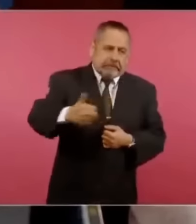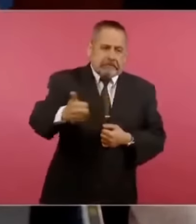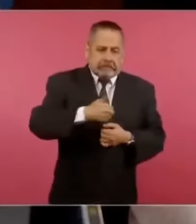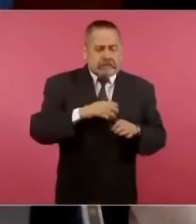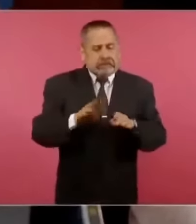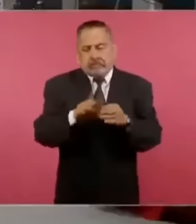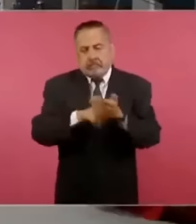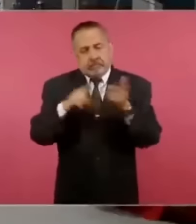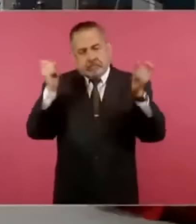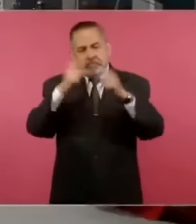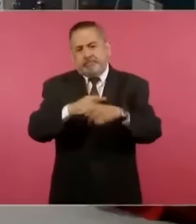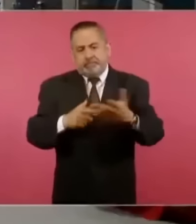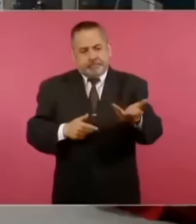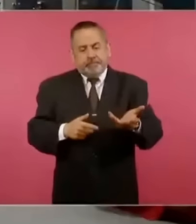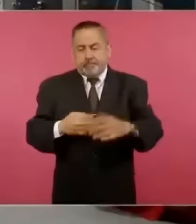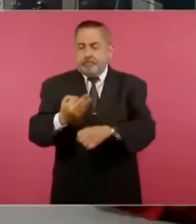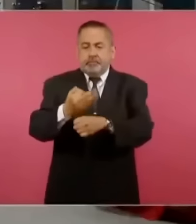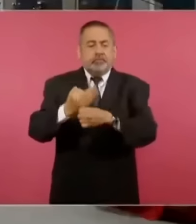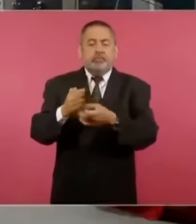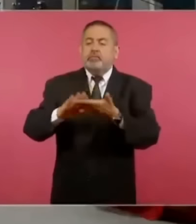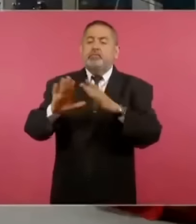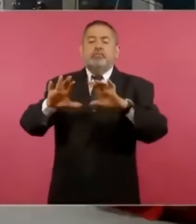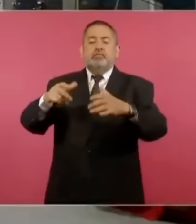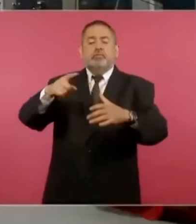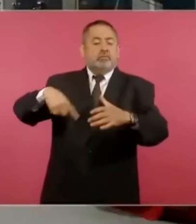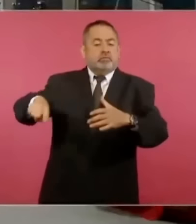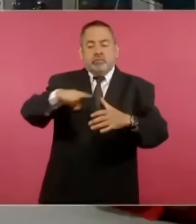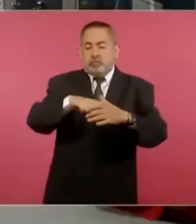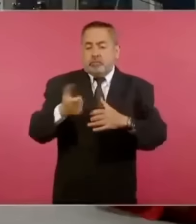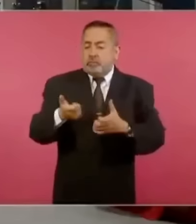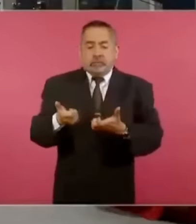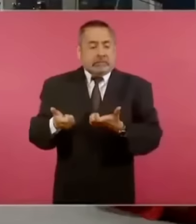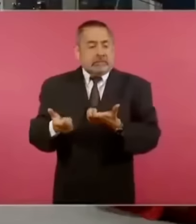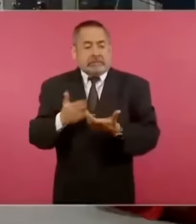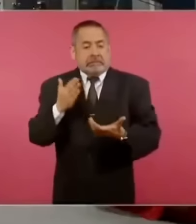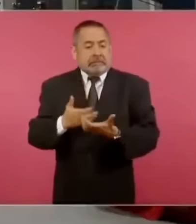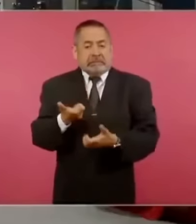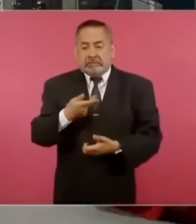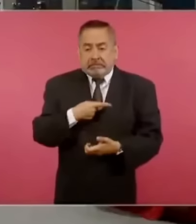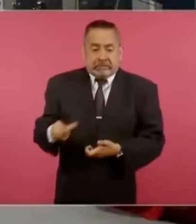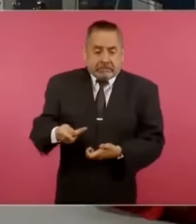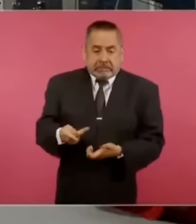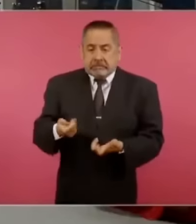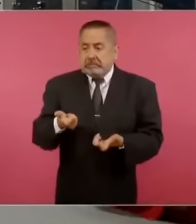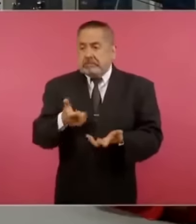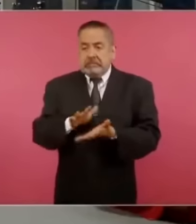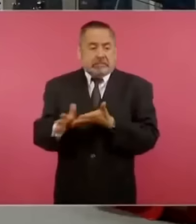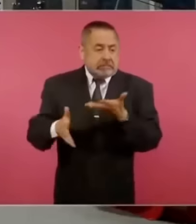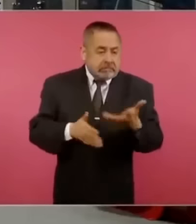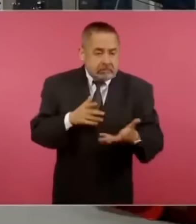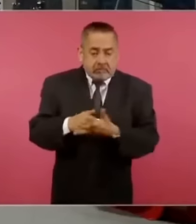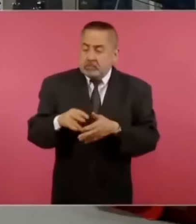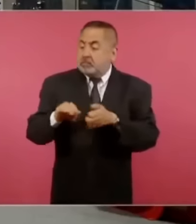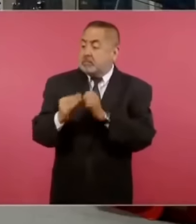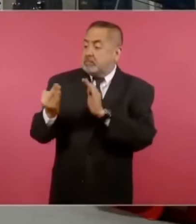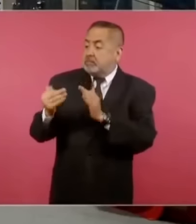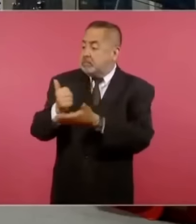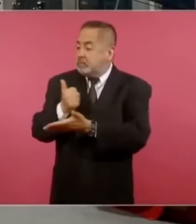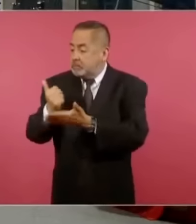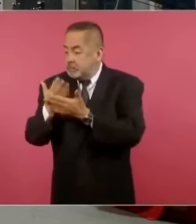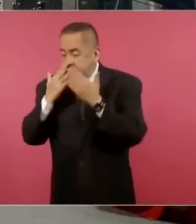el país, sobre todo en estas comunidades de escasos recursos, sí, y alejadas de los centros de población.